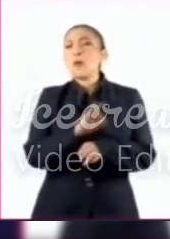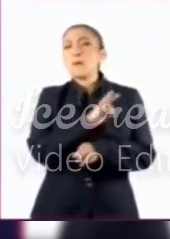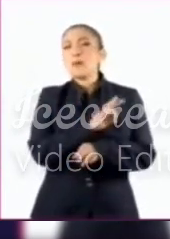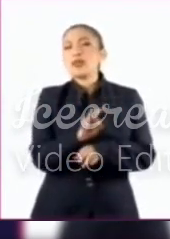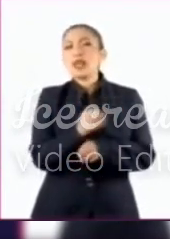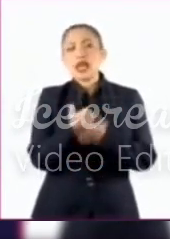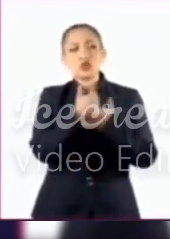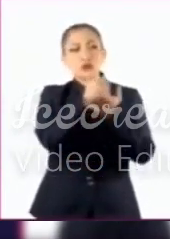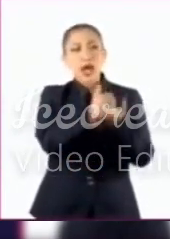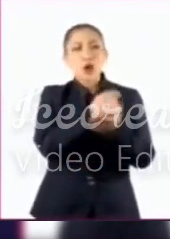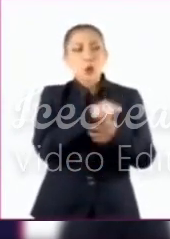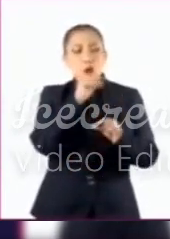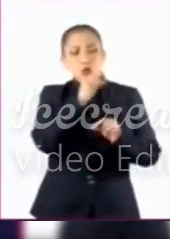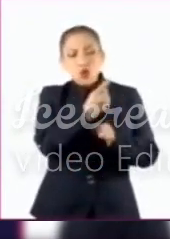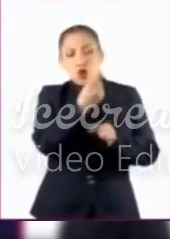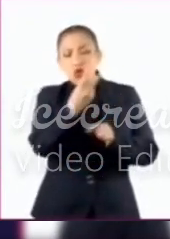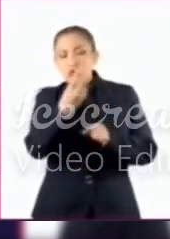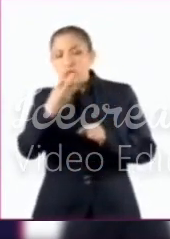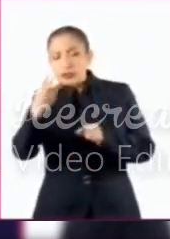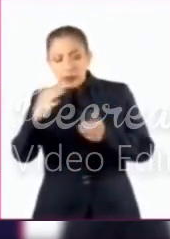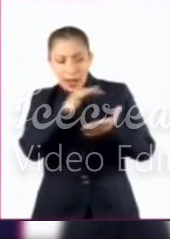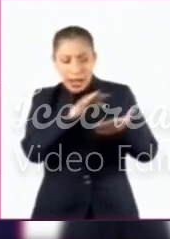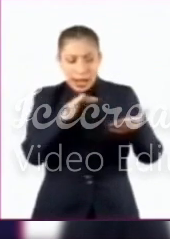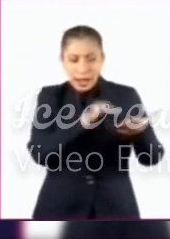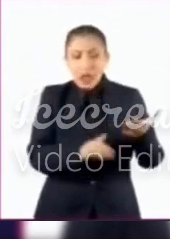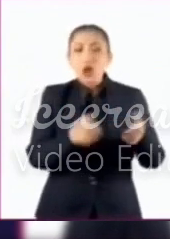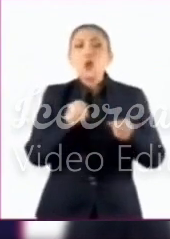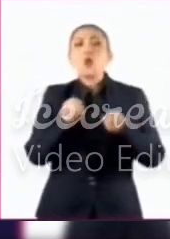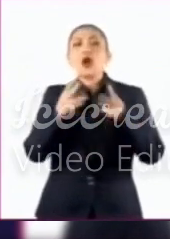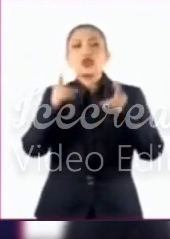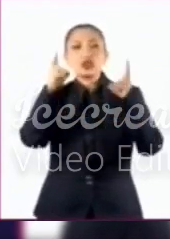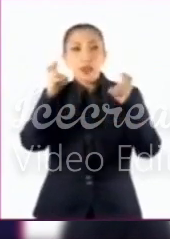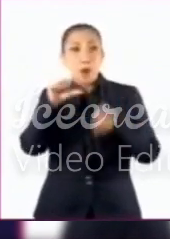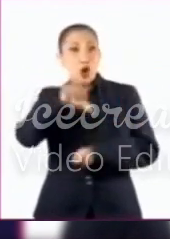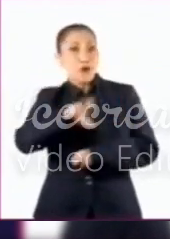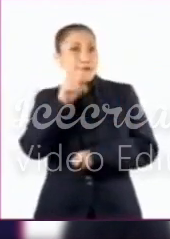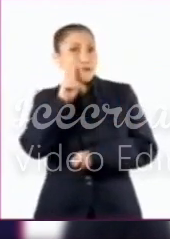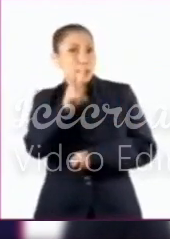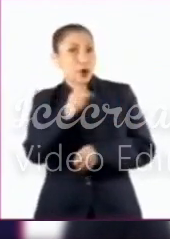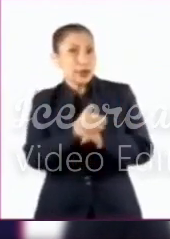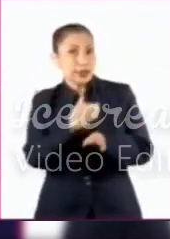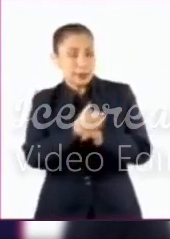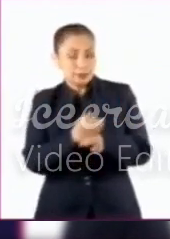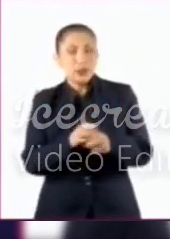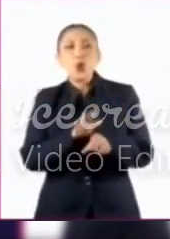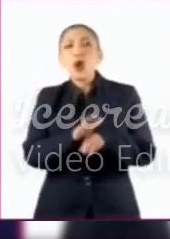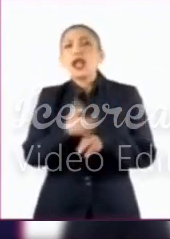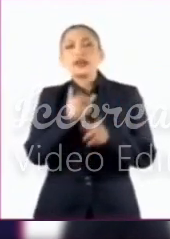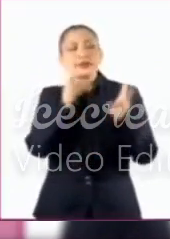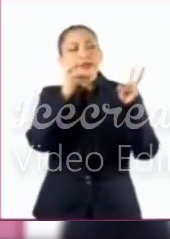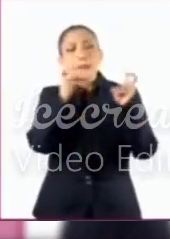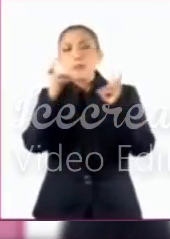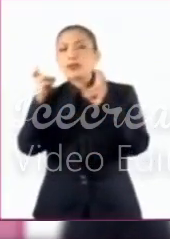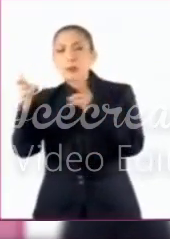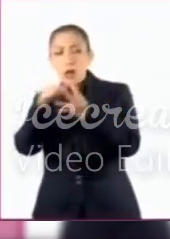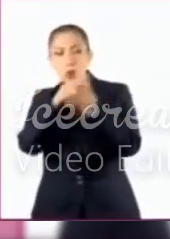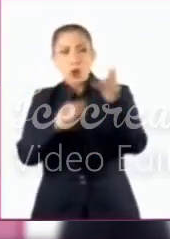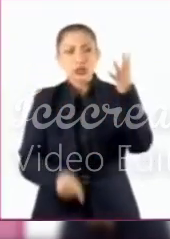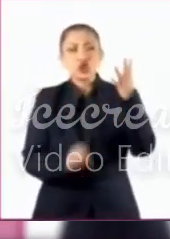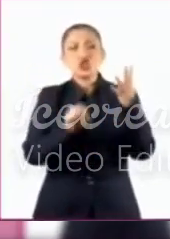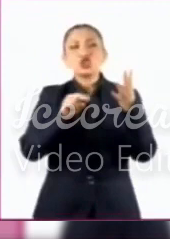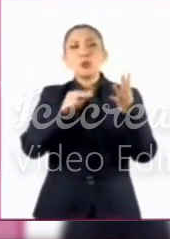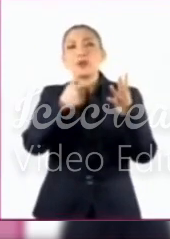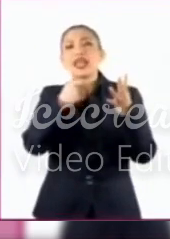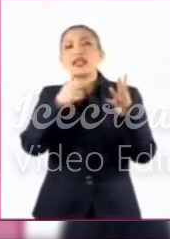para leer? ¿Cuántos y cuáles subgéneros se abordaron? ¿Qué subgénero les gusta más?